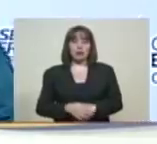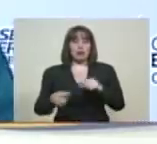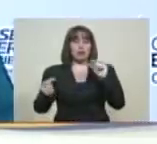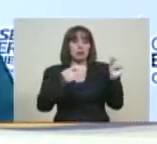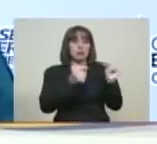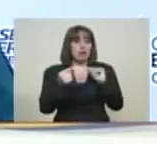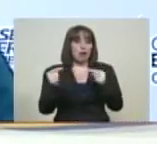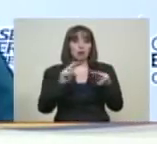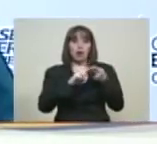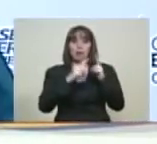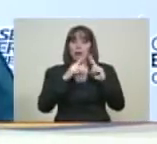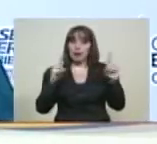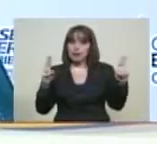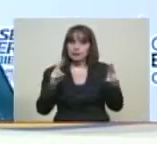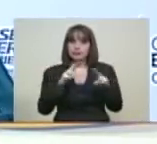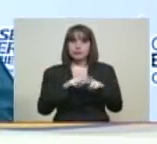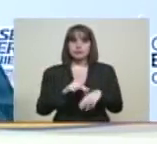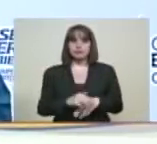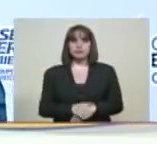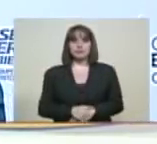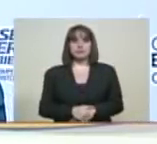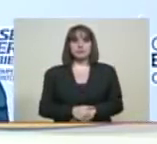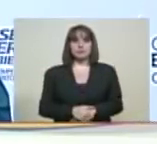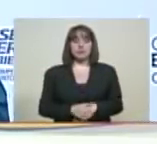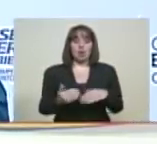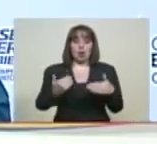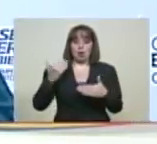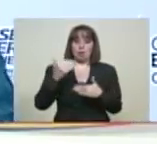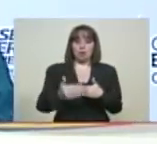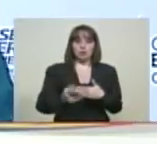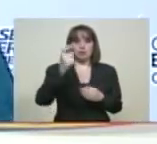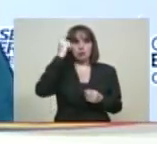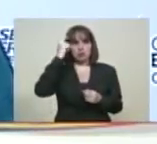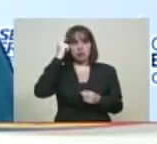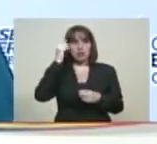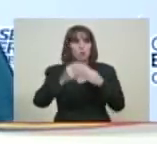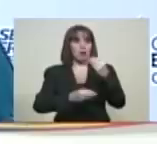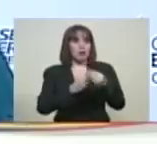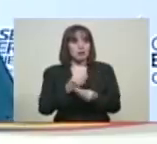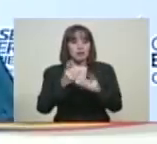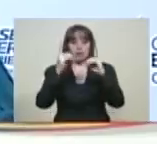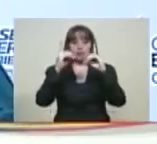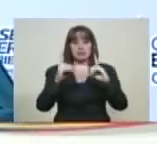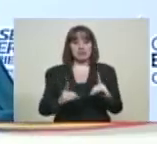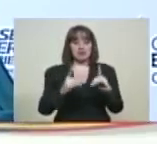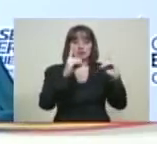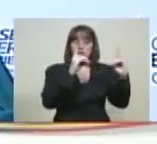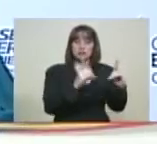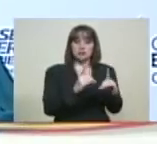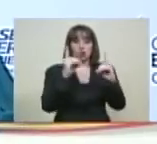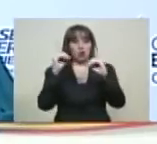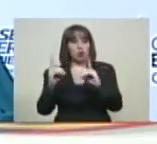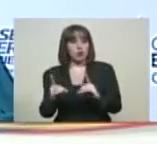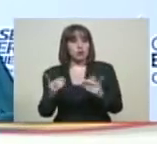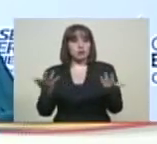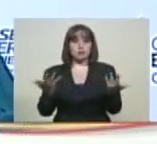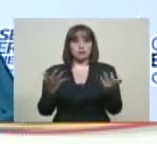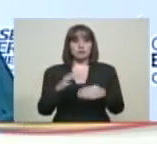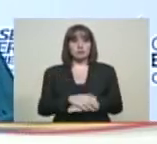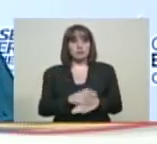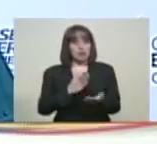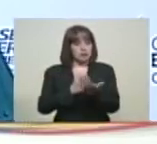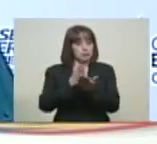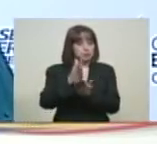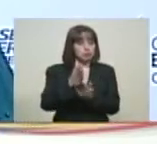pacificador y en los próximos días me voy a atrever a tomar decisiones en ese sentido en